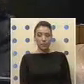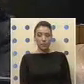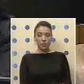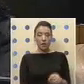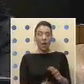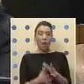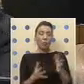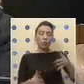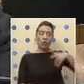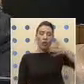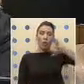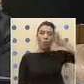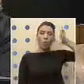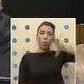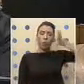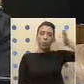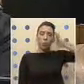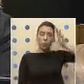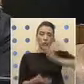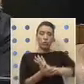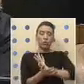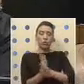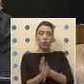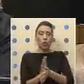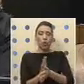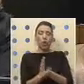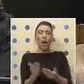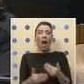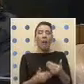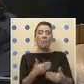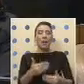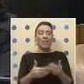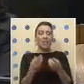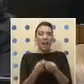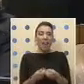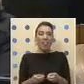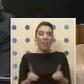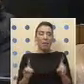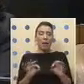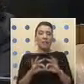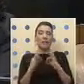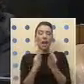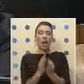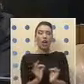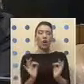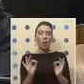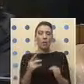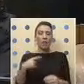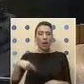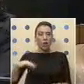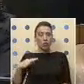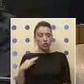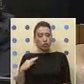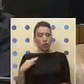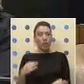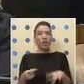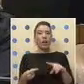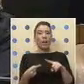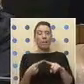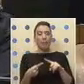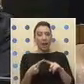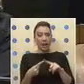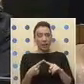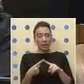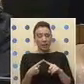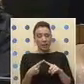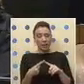grandes discursos de todos, es de avanzar hacia una democracia plena, con la ciudadanía, que ésta participe